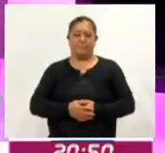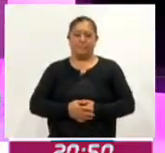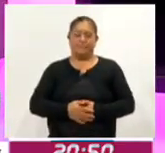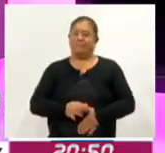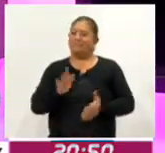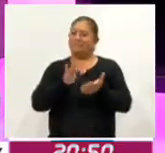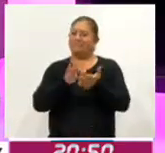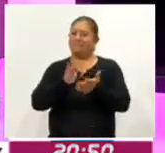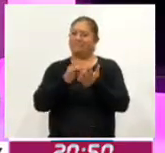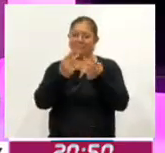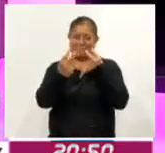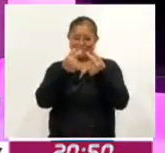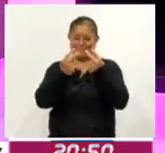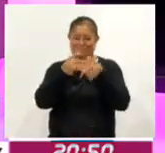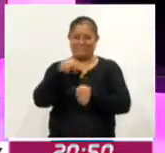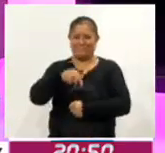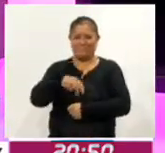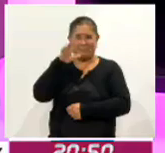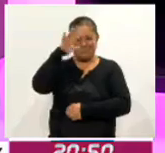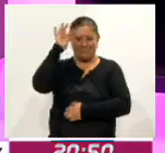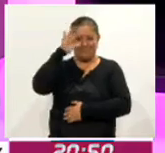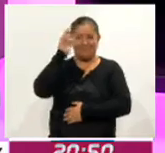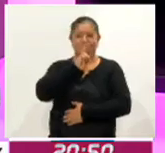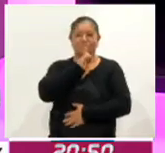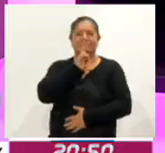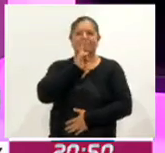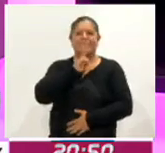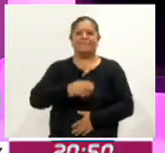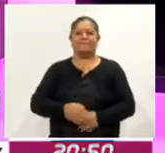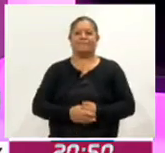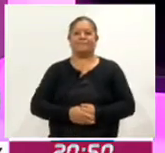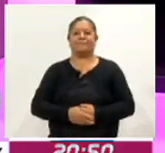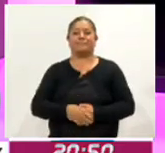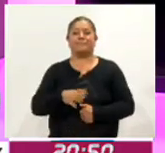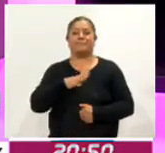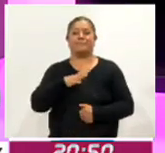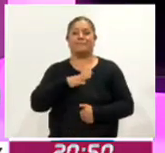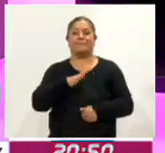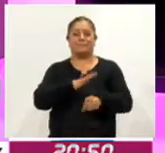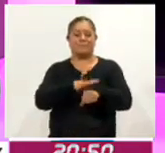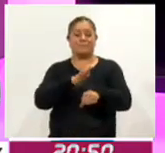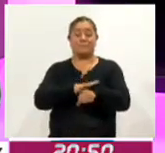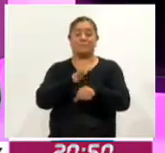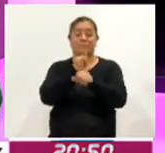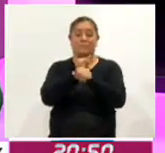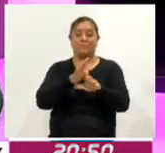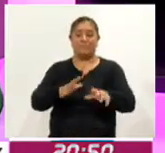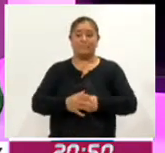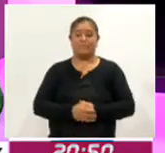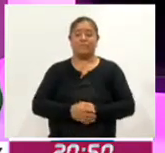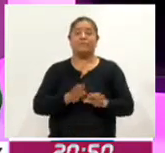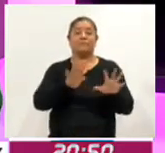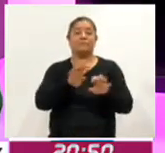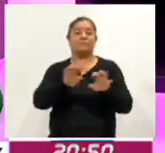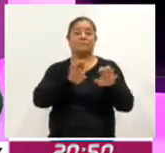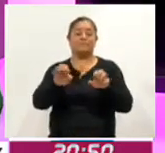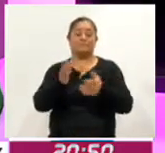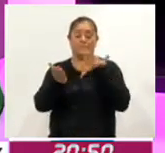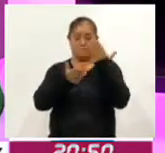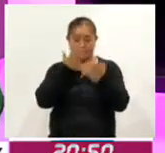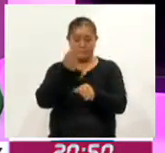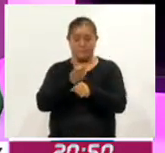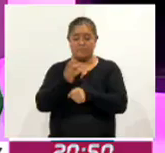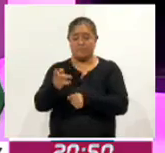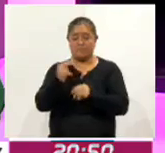Gracias por seguir con nosotros en Corazit Noticias. Le tenemos más información. Más de 900 estudiantes de